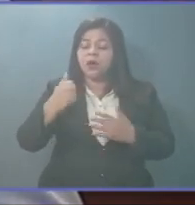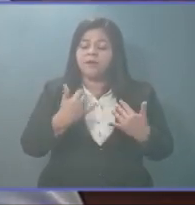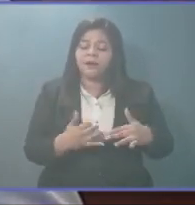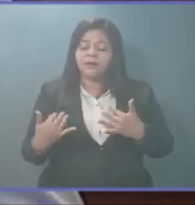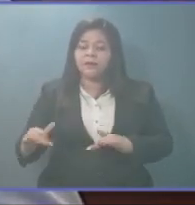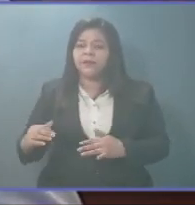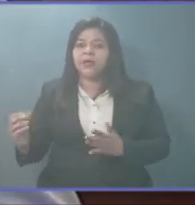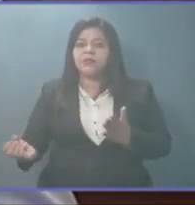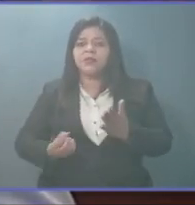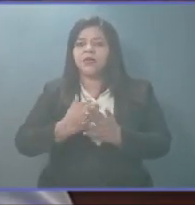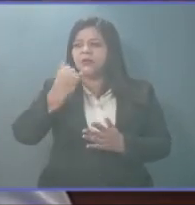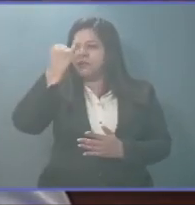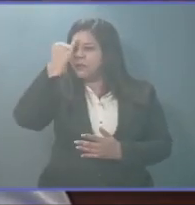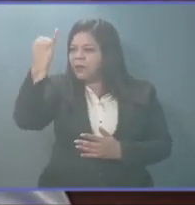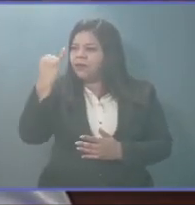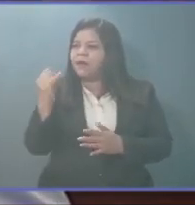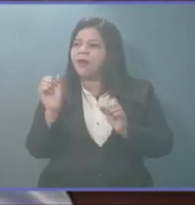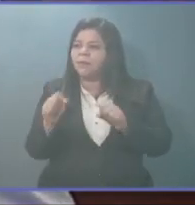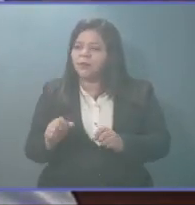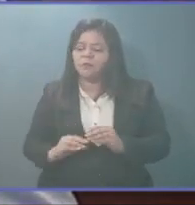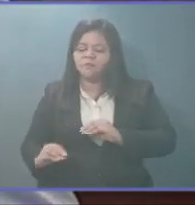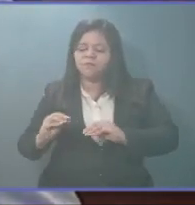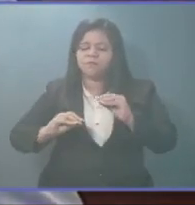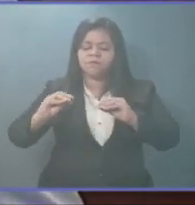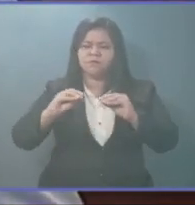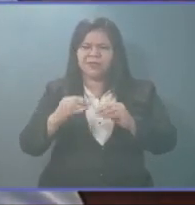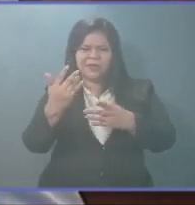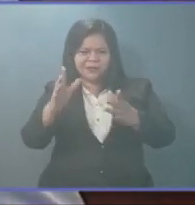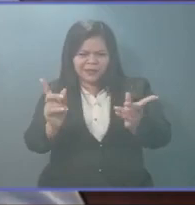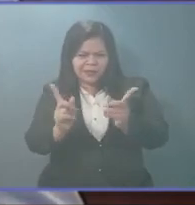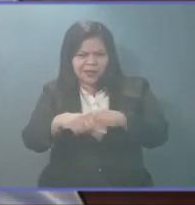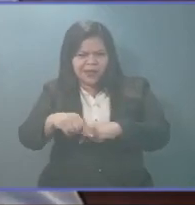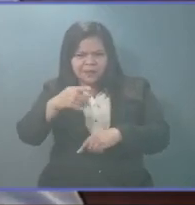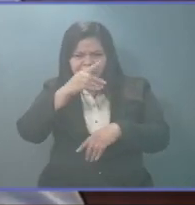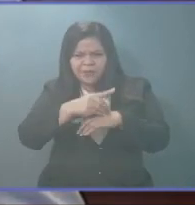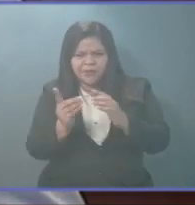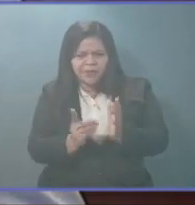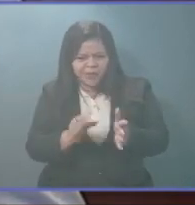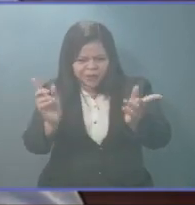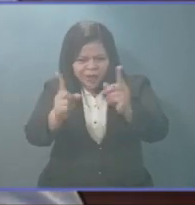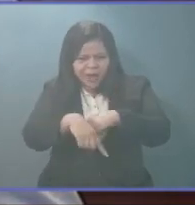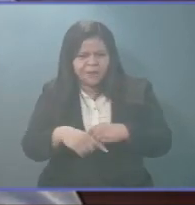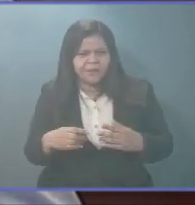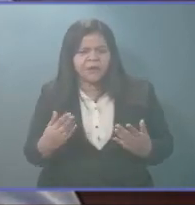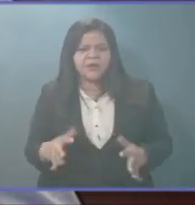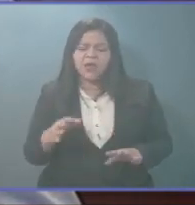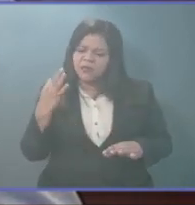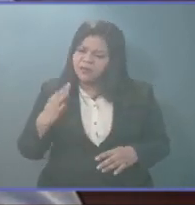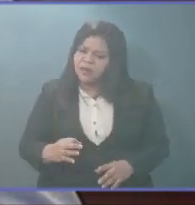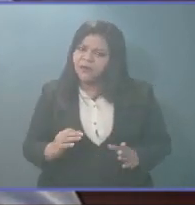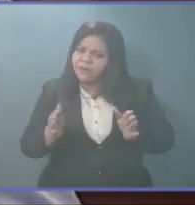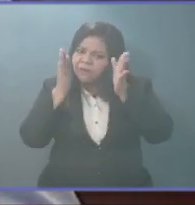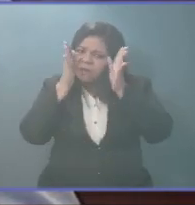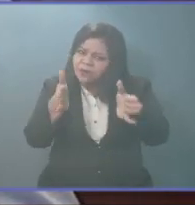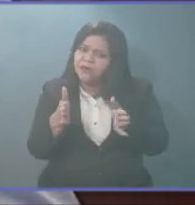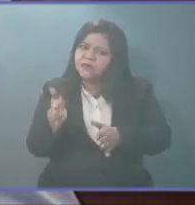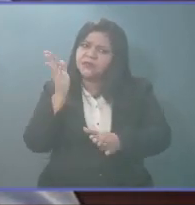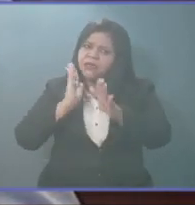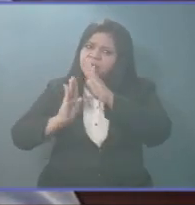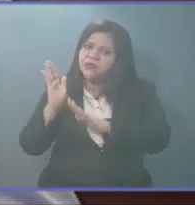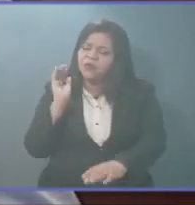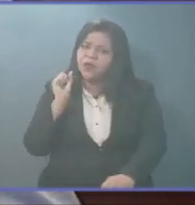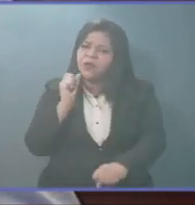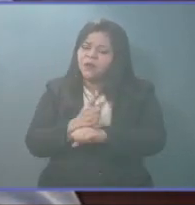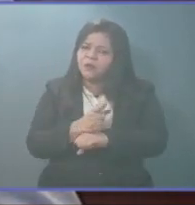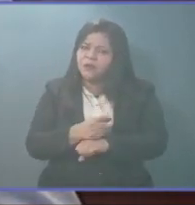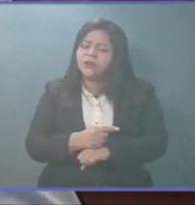nuevas ideas para hacer gobierno. Cambien, señores legisladores, deben de estar del lado correcto de la historia. Cambien al lado